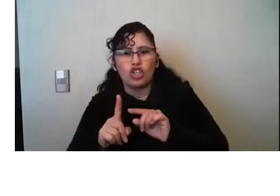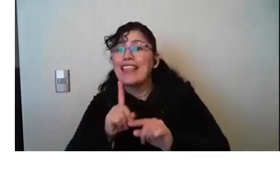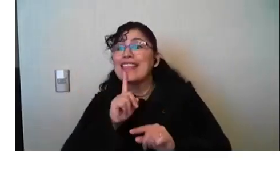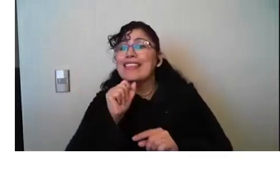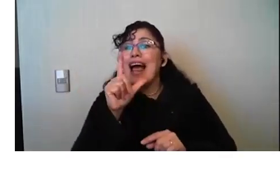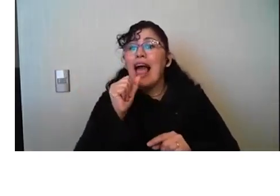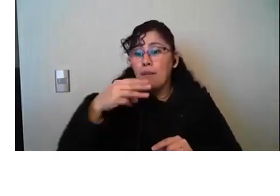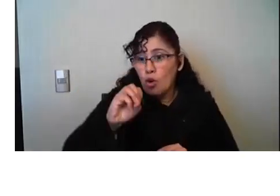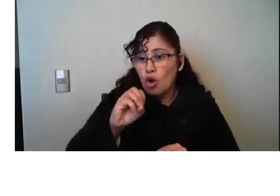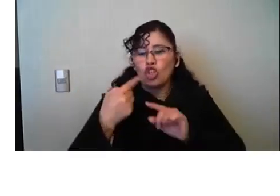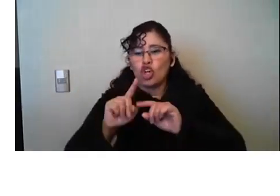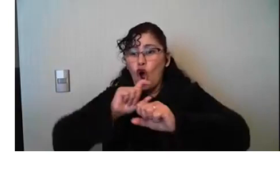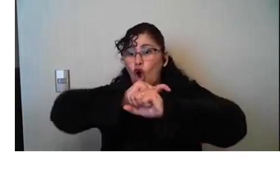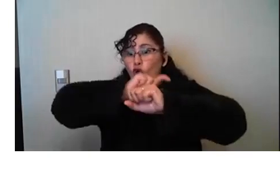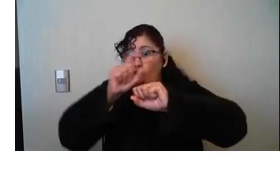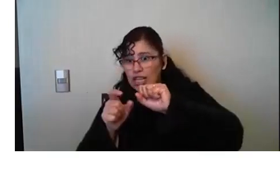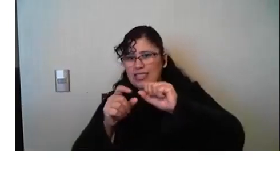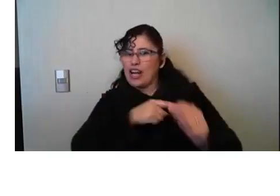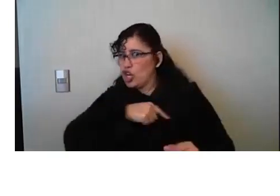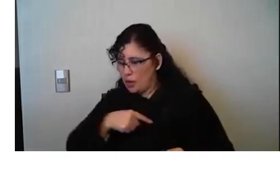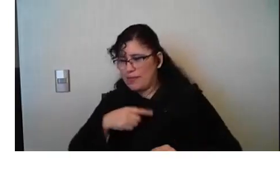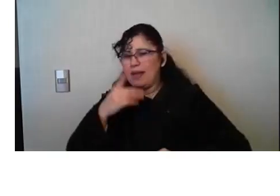esto? La vía